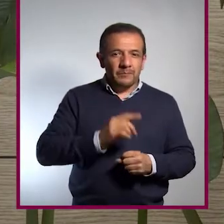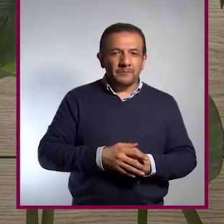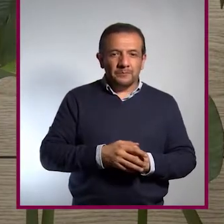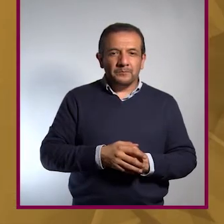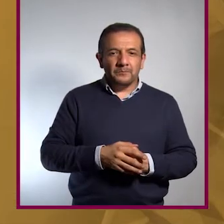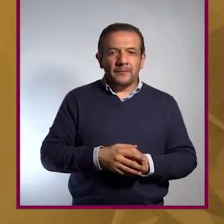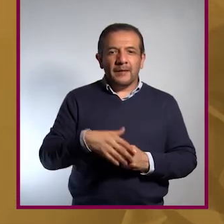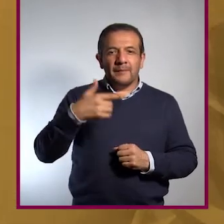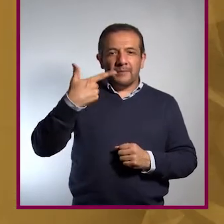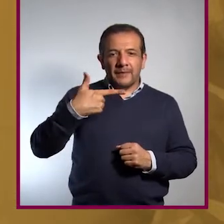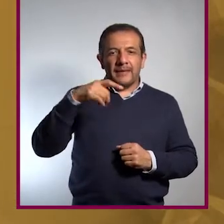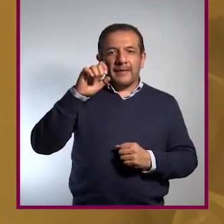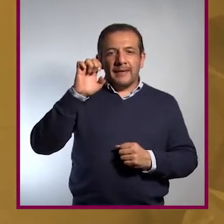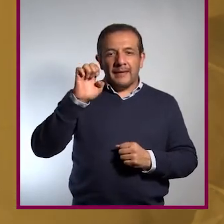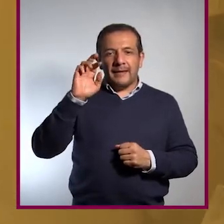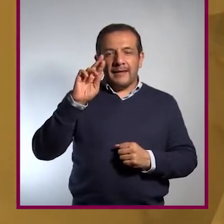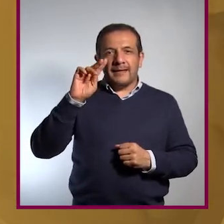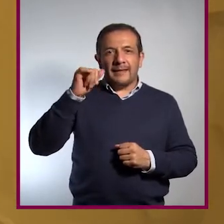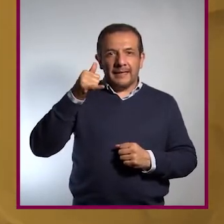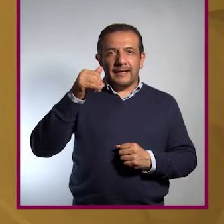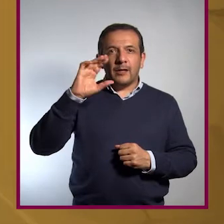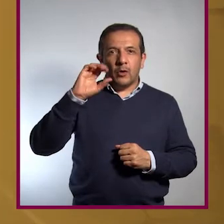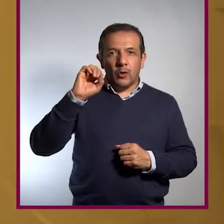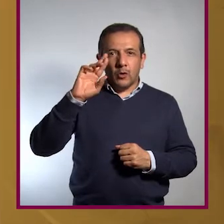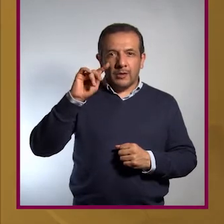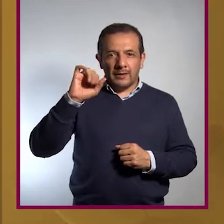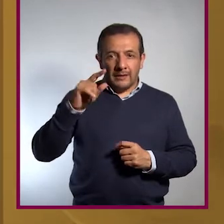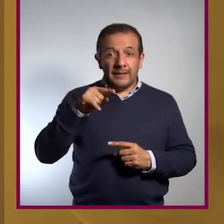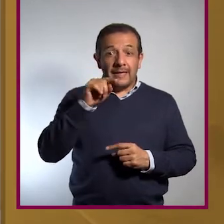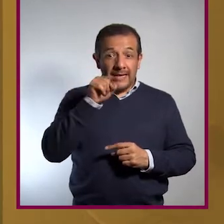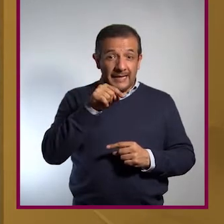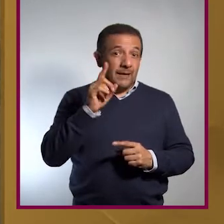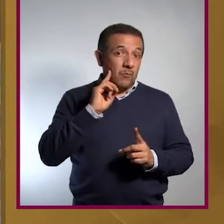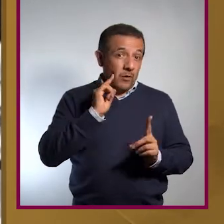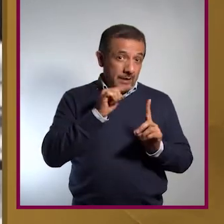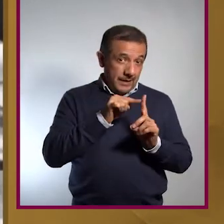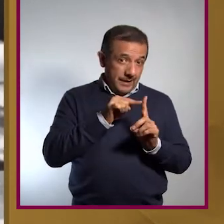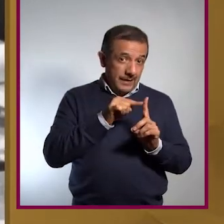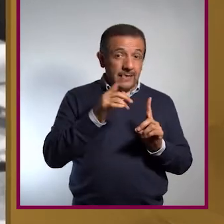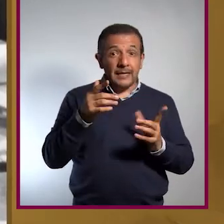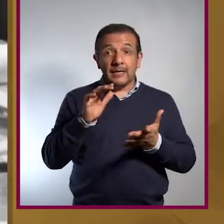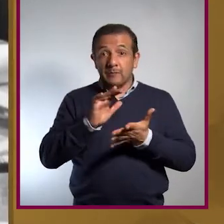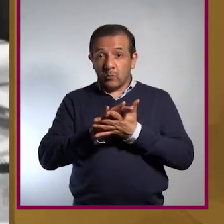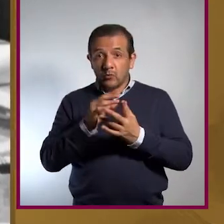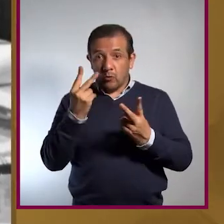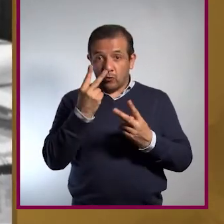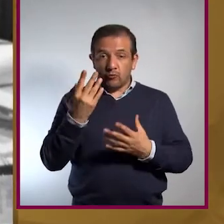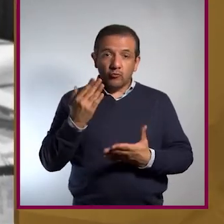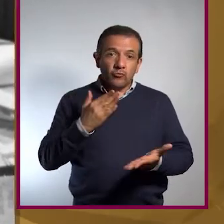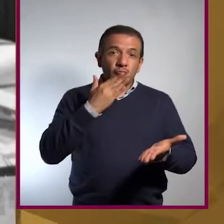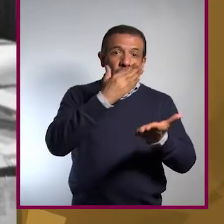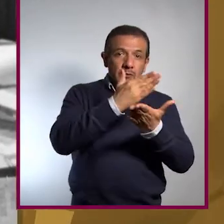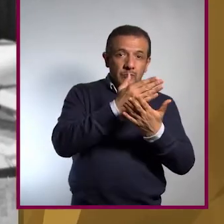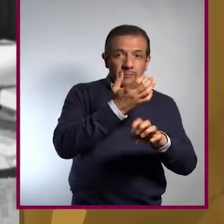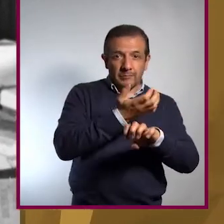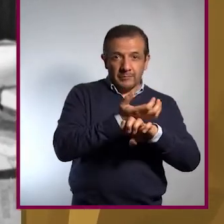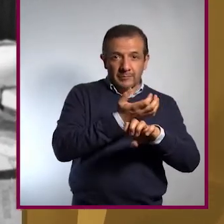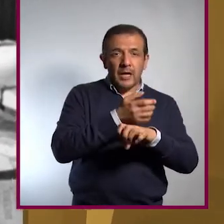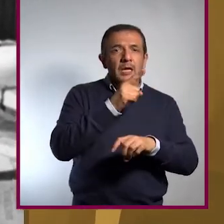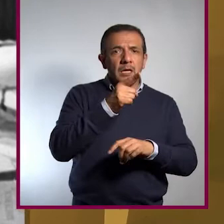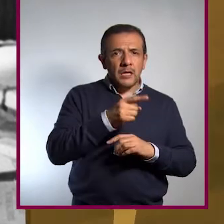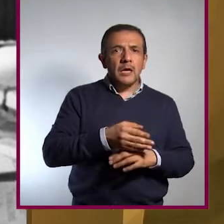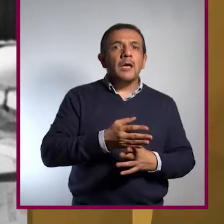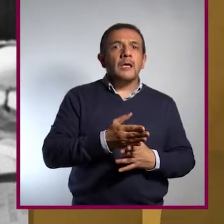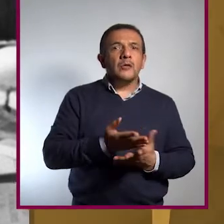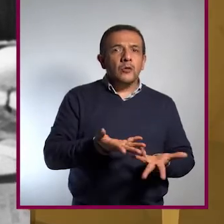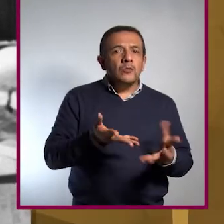recibirlo fue Gerty Cori en 1947. Gerty y su esposo emigraron a Estados Unidos y